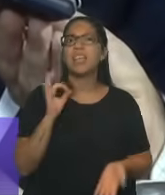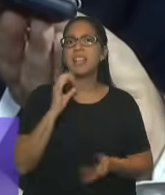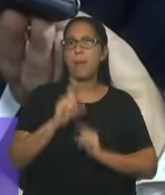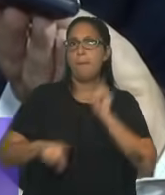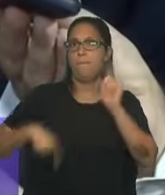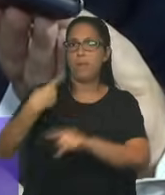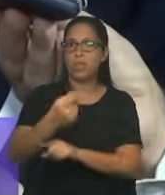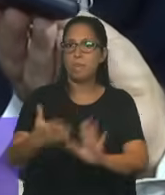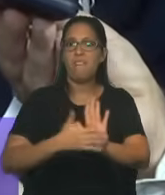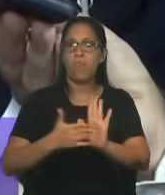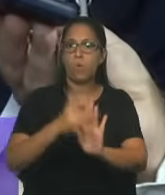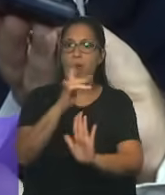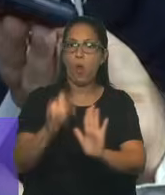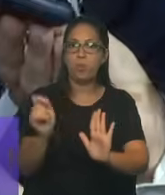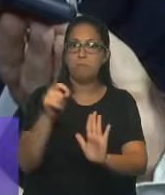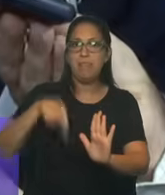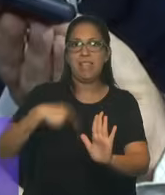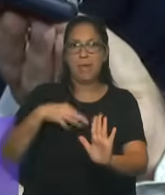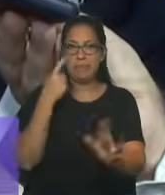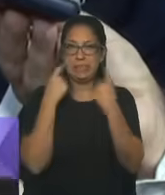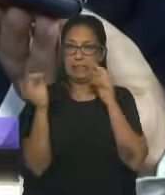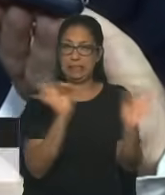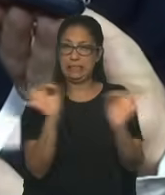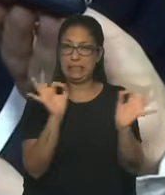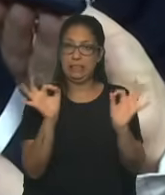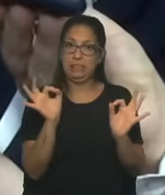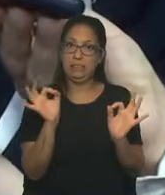próxima factura de luz de este mes tenés que cuidarte mucho en la luz, tenés que